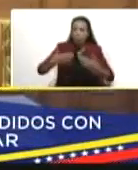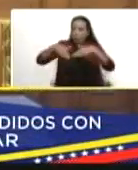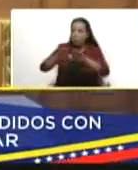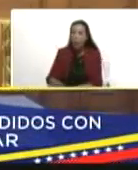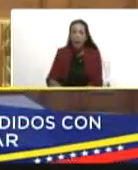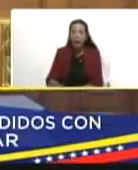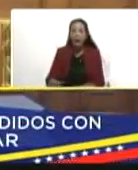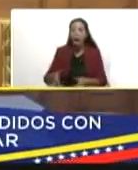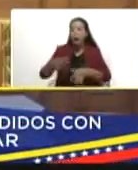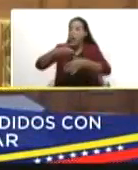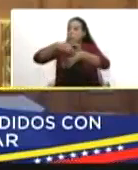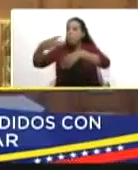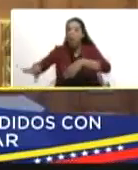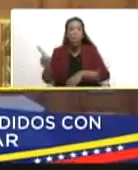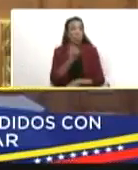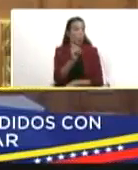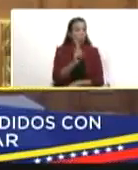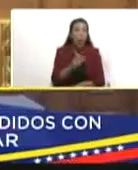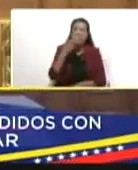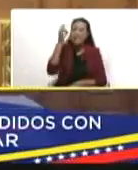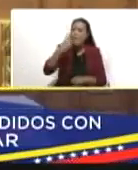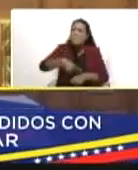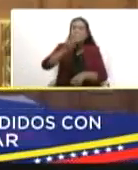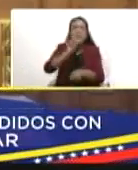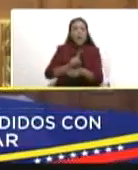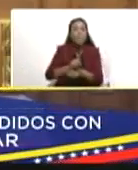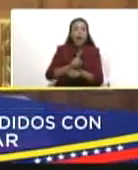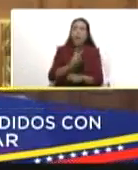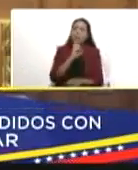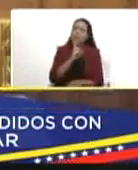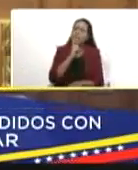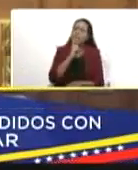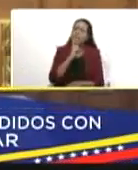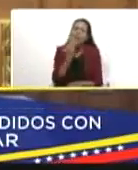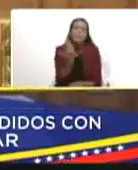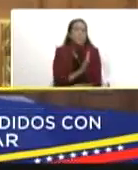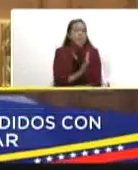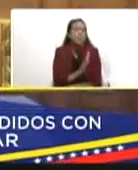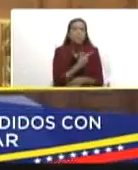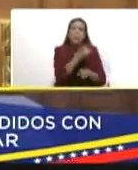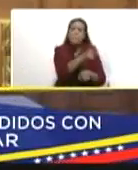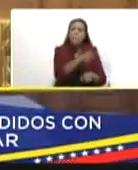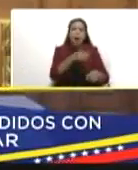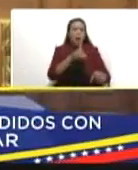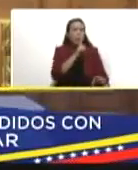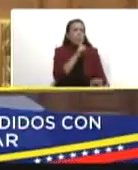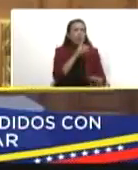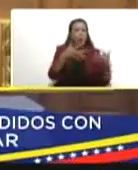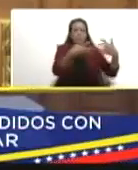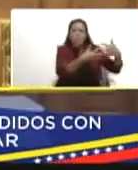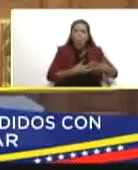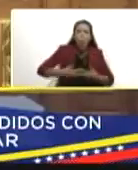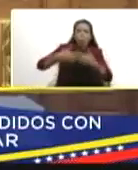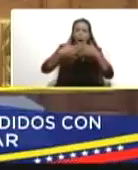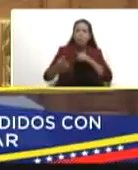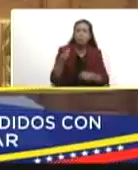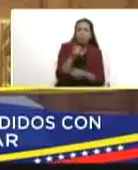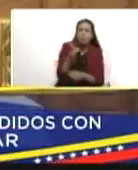dejado desamparado al pueblo que ha sido la principal víctima de estas bombas silenciosas que son las medidas coercitivas